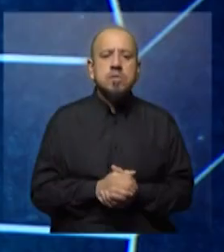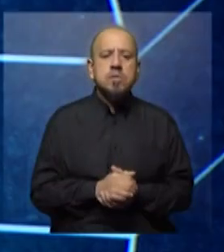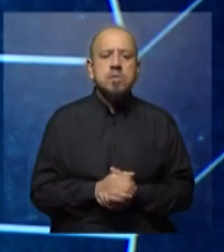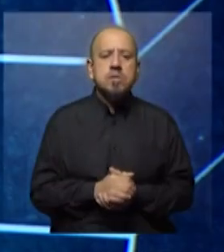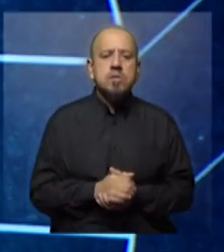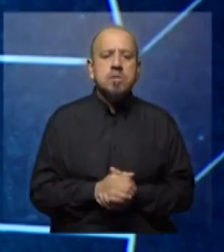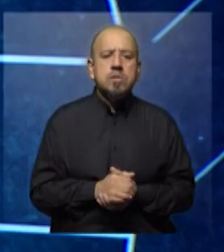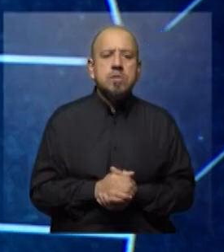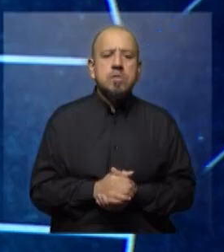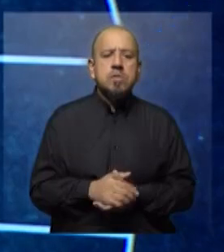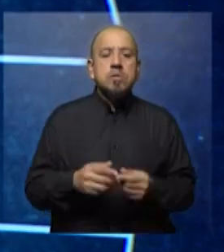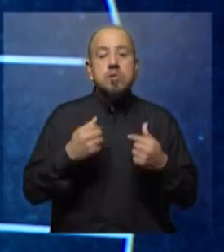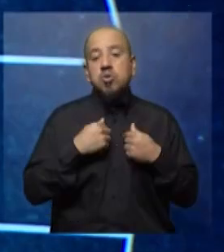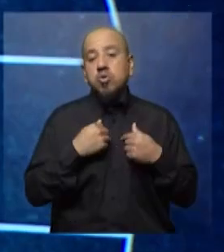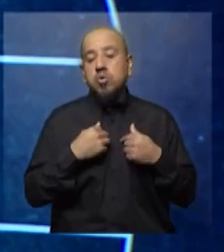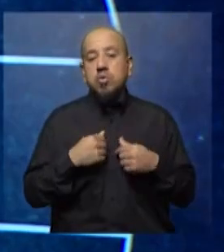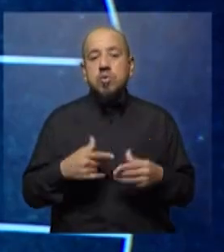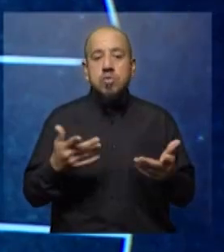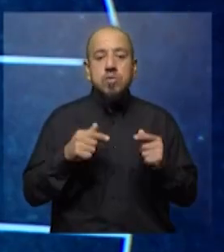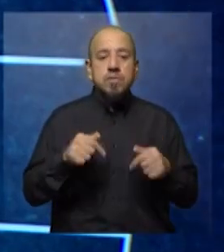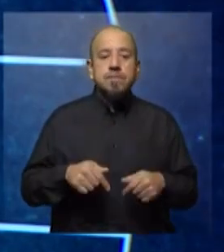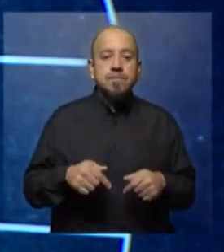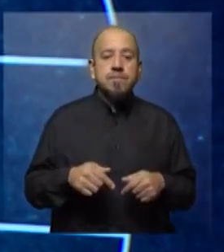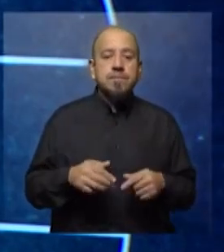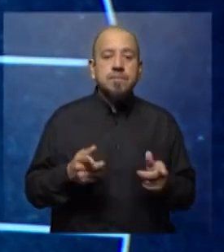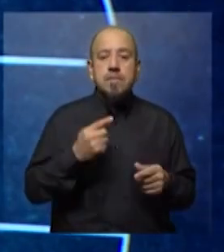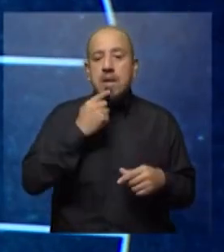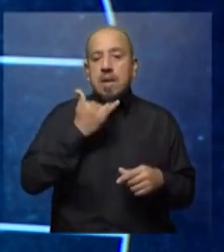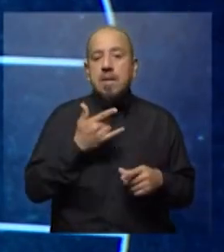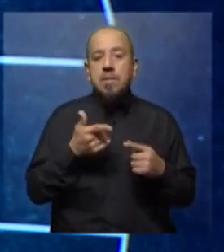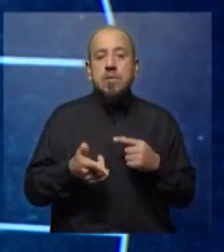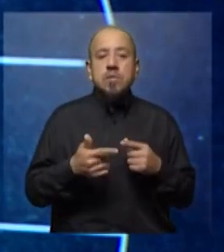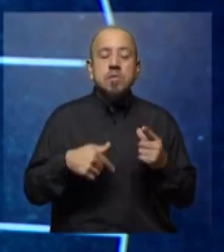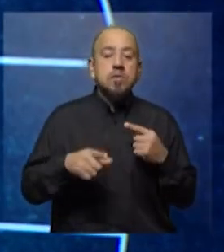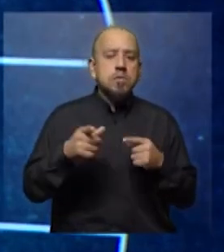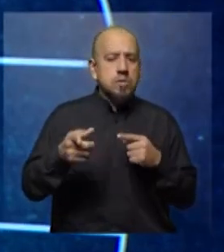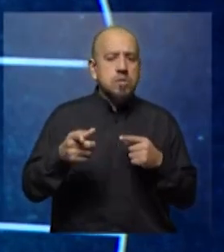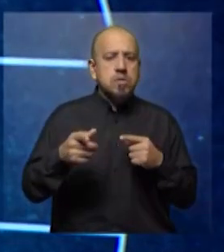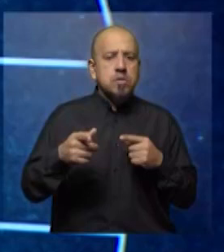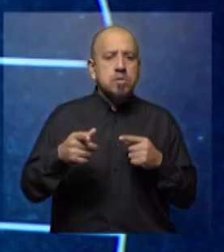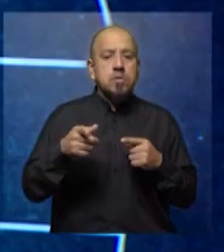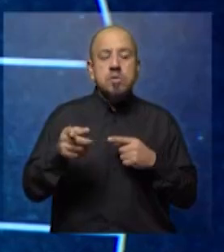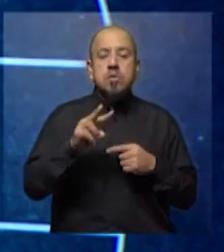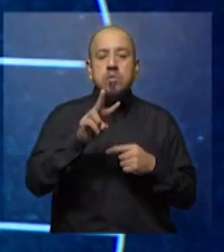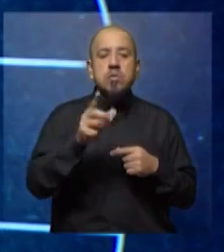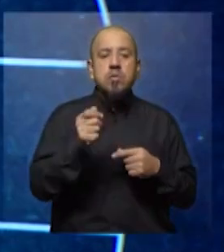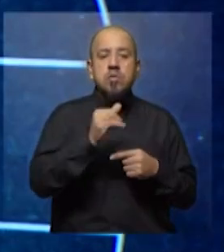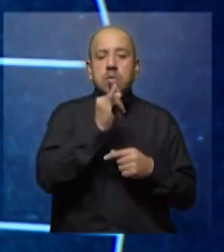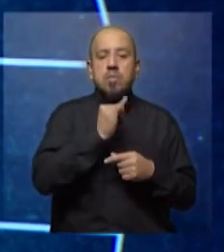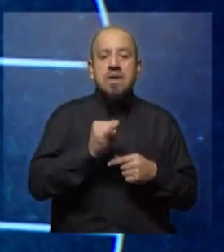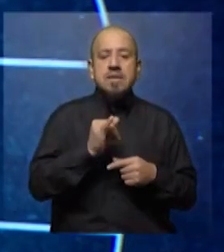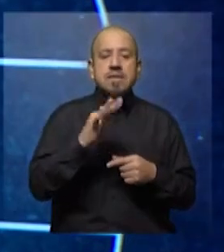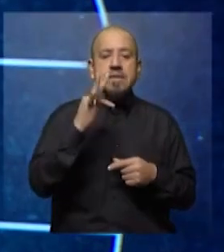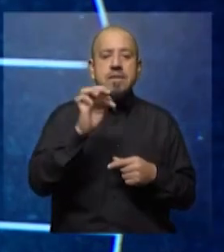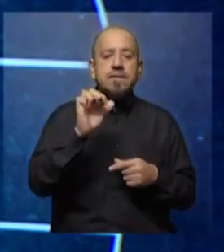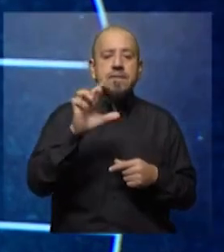estamos asistiendo en este programa a un ejemplo de la influencia que ha tenido baferreyra en